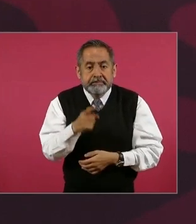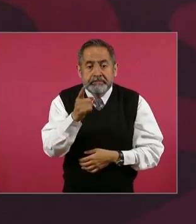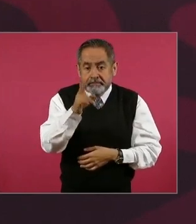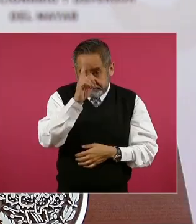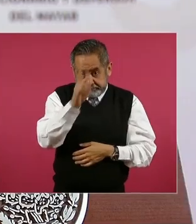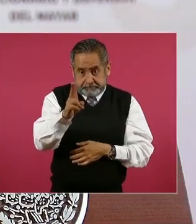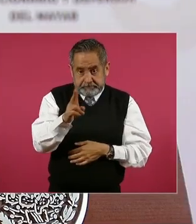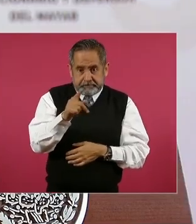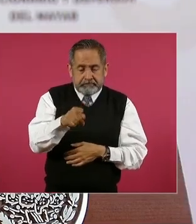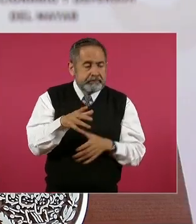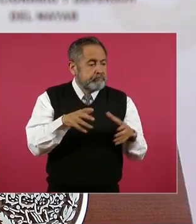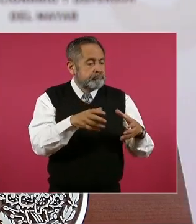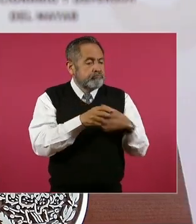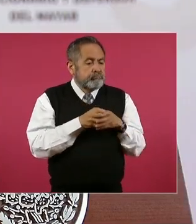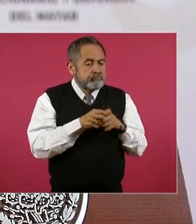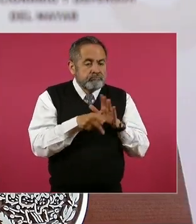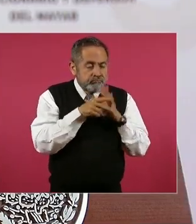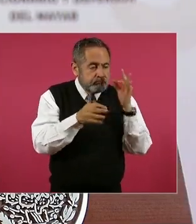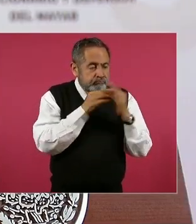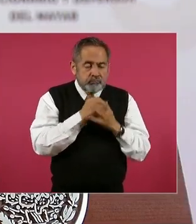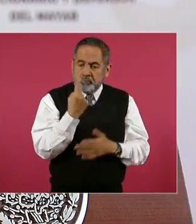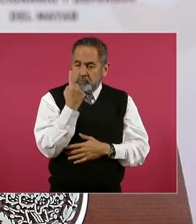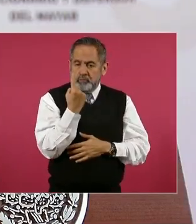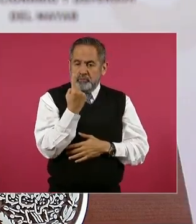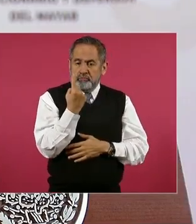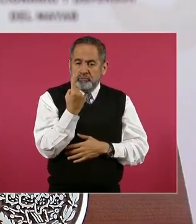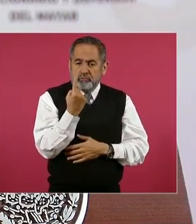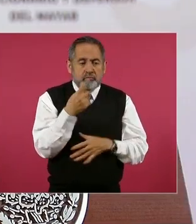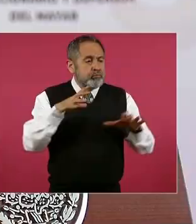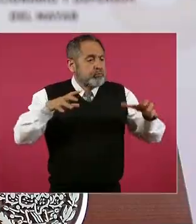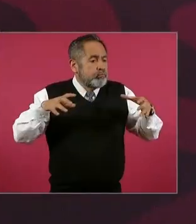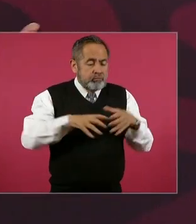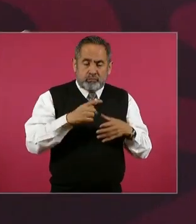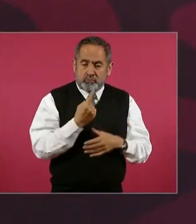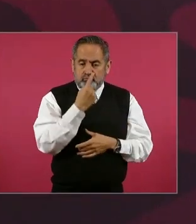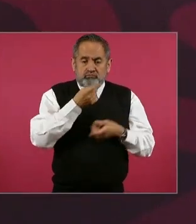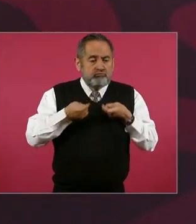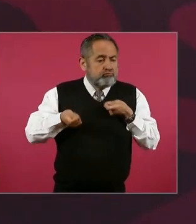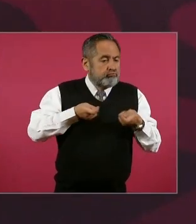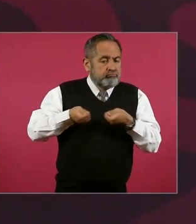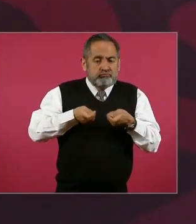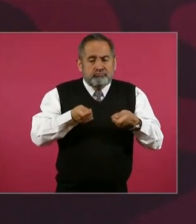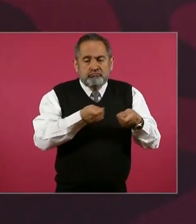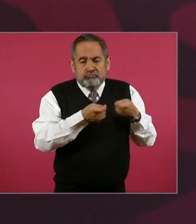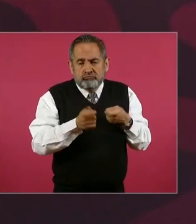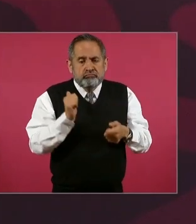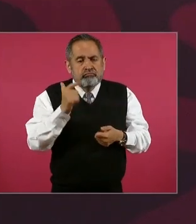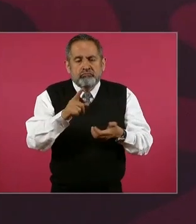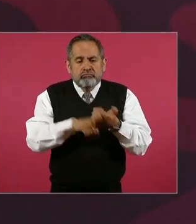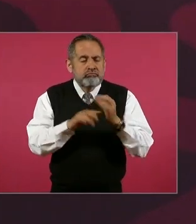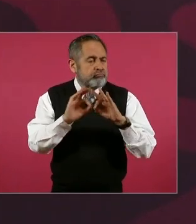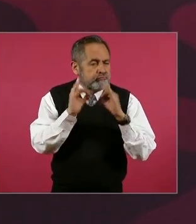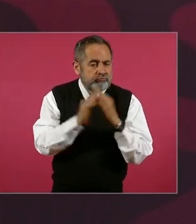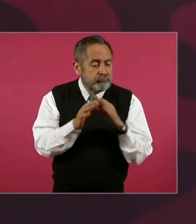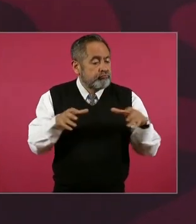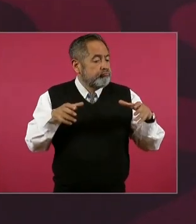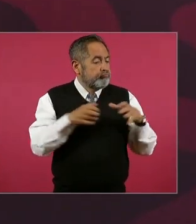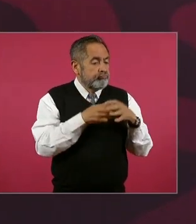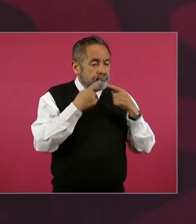prohíbe que los medios sean monopolizados por cualquier mecanismo